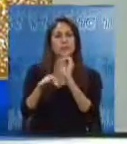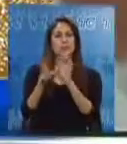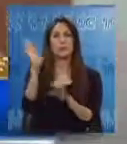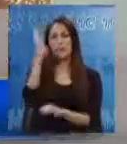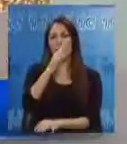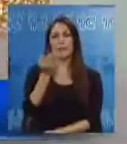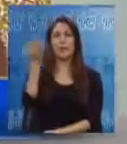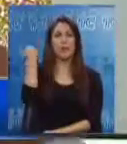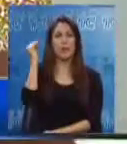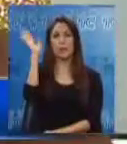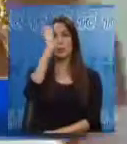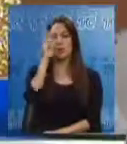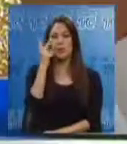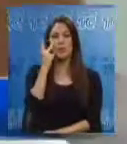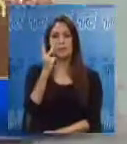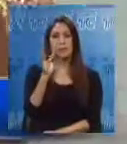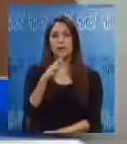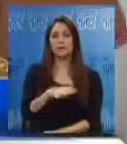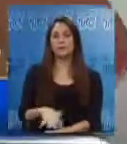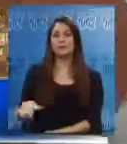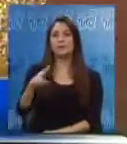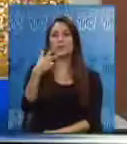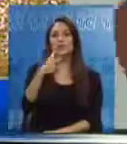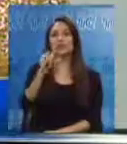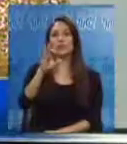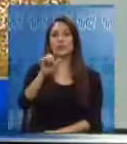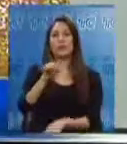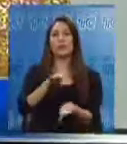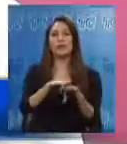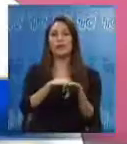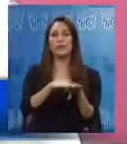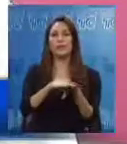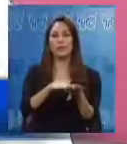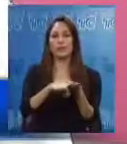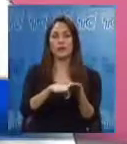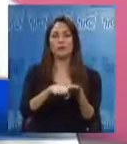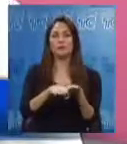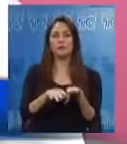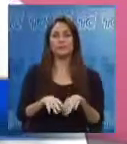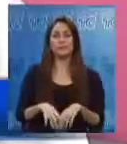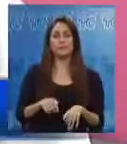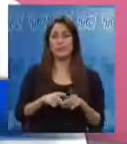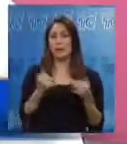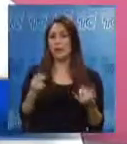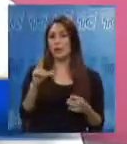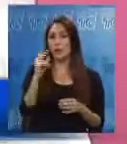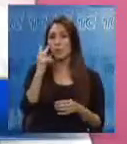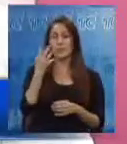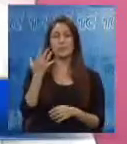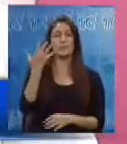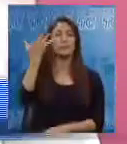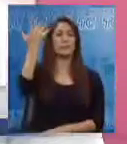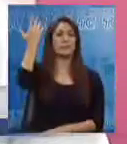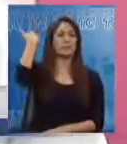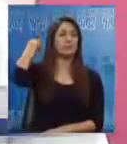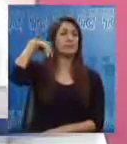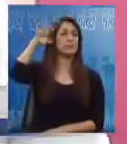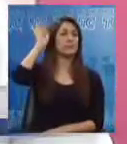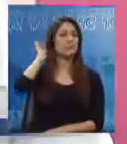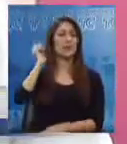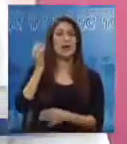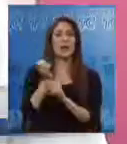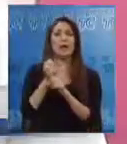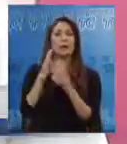antes descubiertos en la cuenca del río Chota entre Ibarra y Tulcán. Especies que no vemos hoy en día, que se extinguieron de algo que ha estado